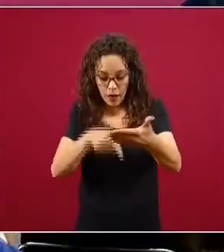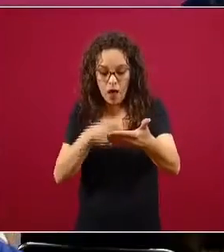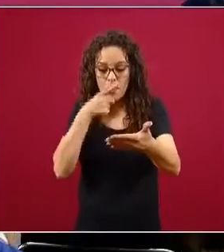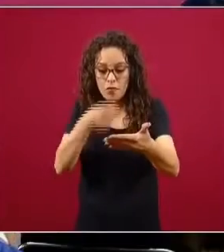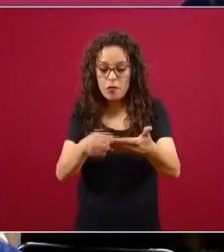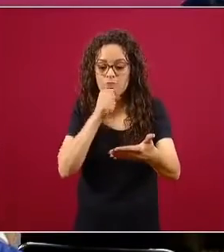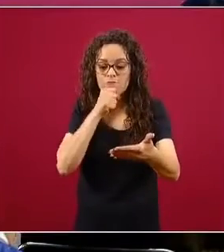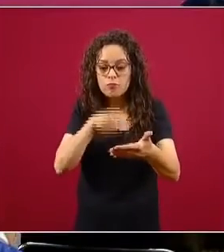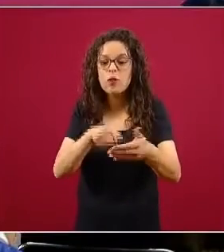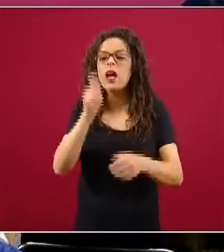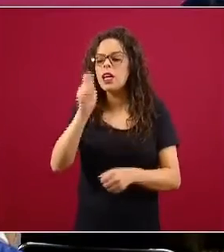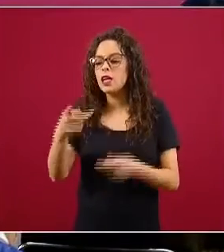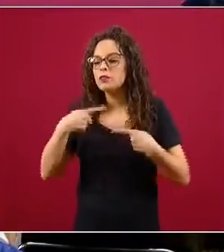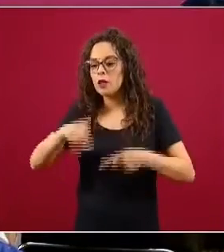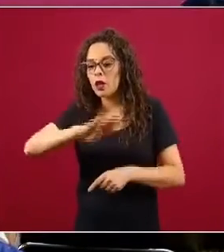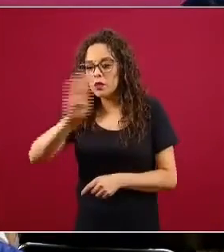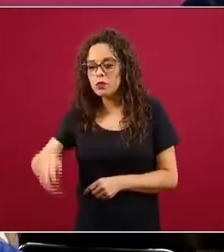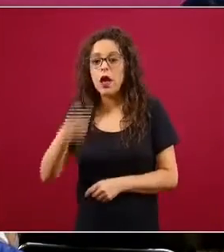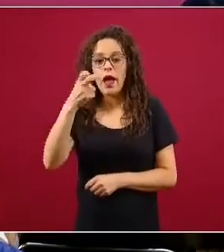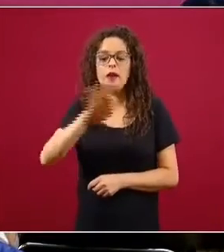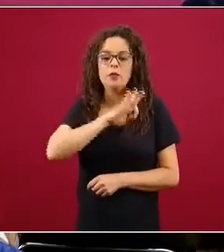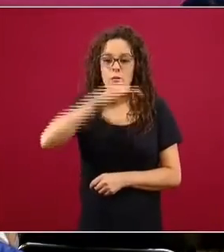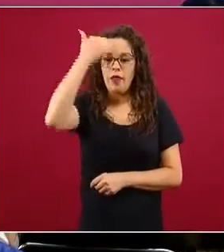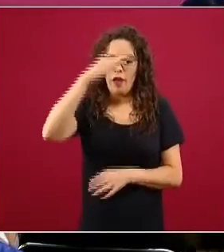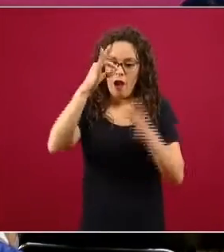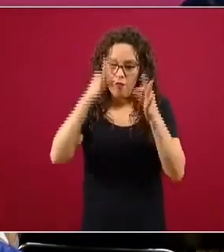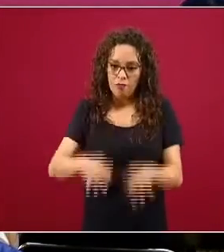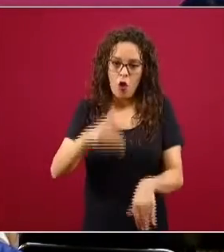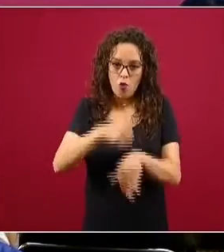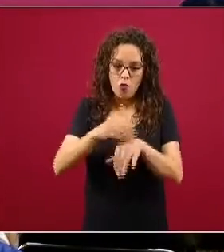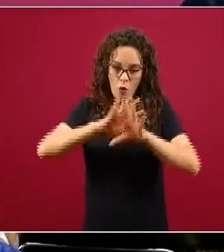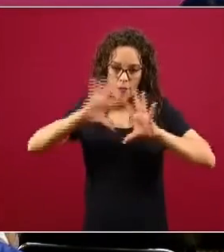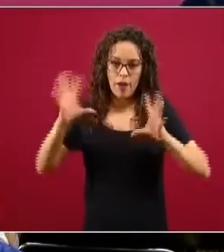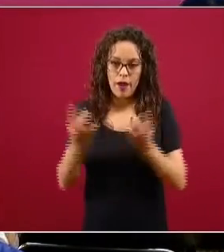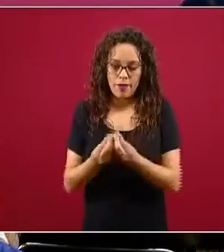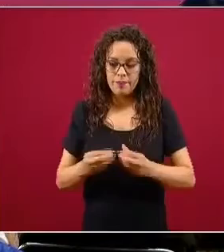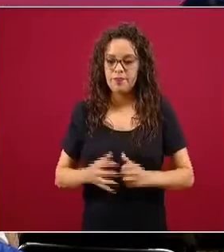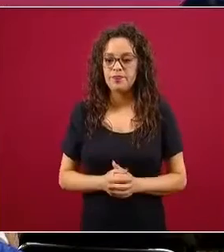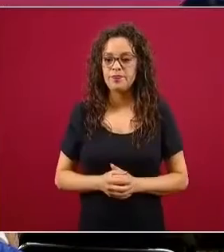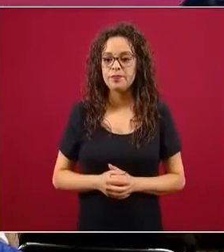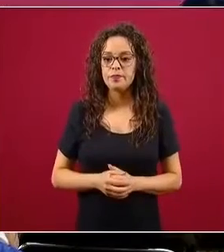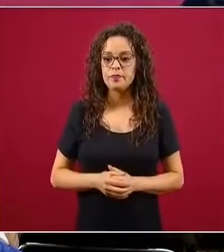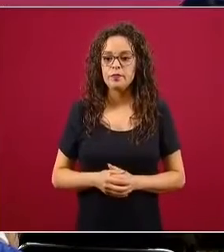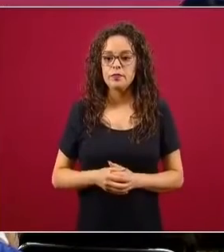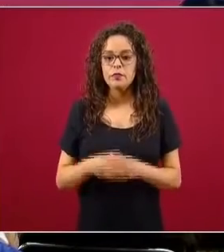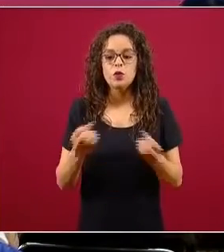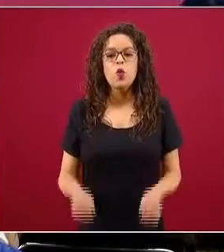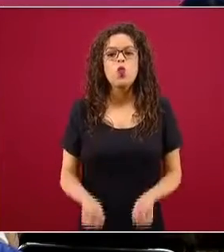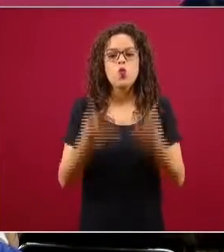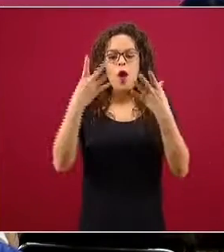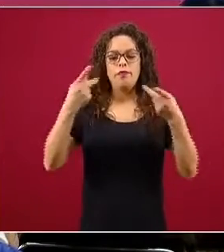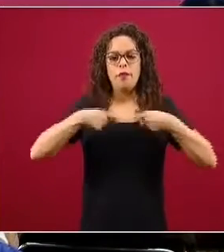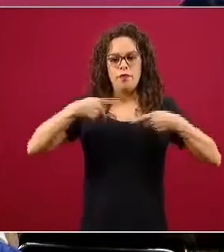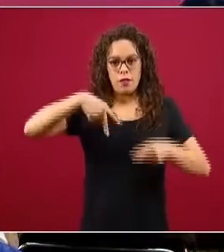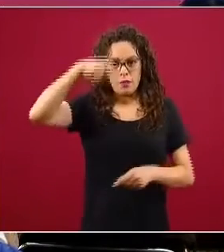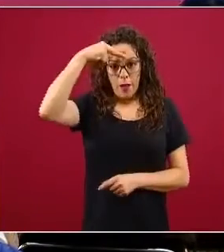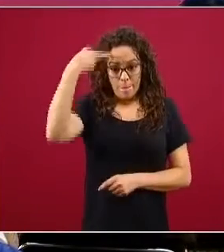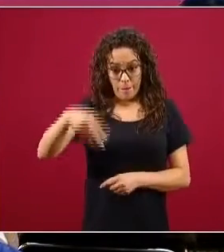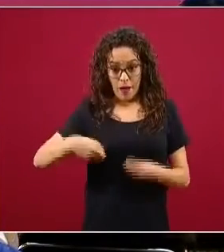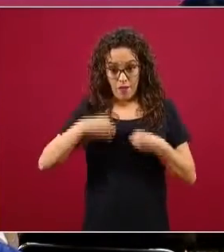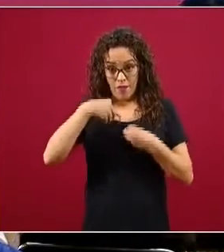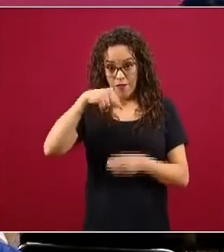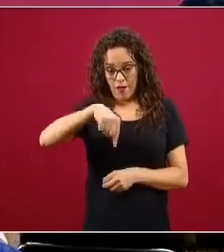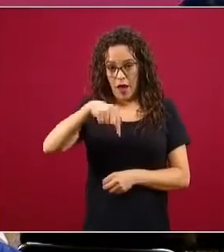siguiente, por favor. El otro gran problema, además de la mortalidad, es la alta prevalencia. O sea, ¿cuántos mexicanos tienen